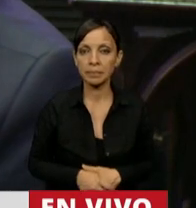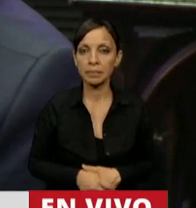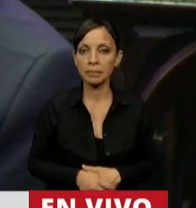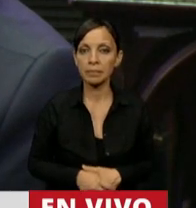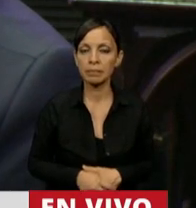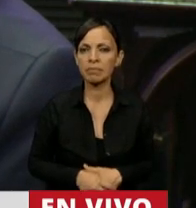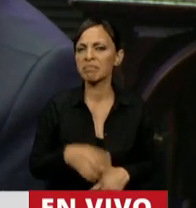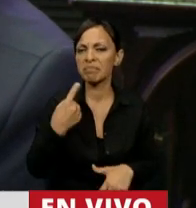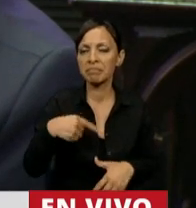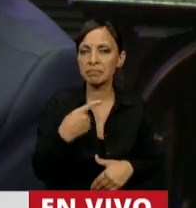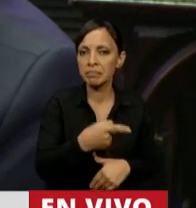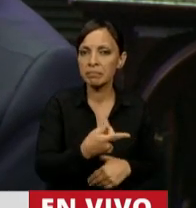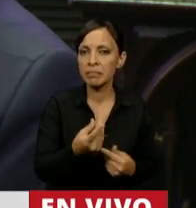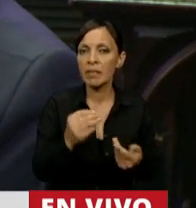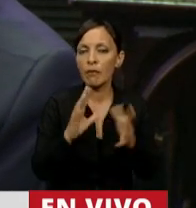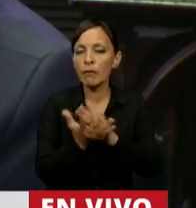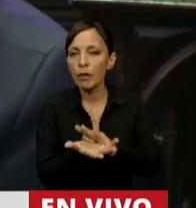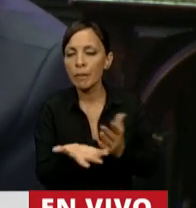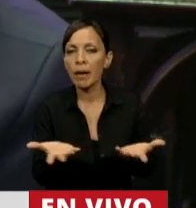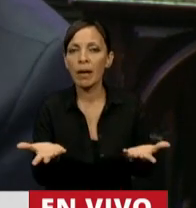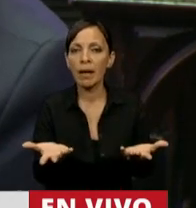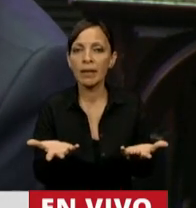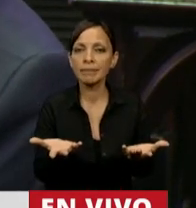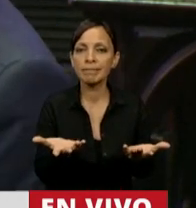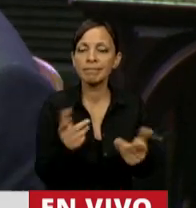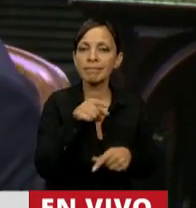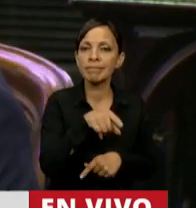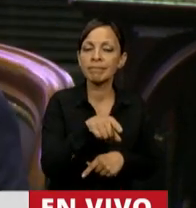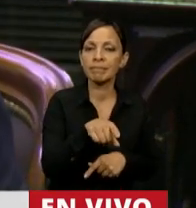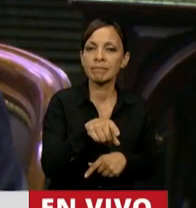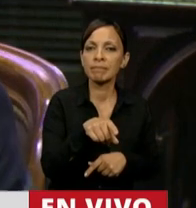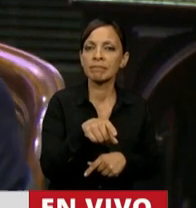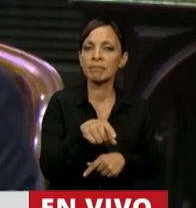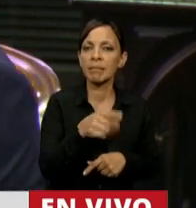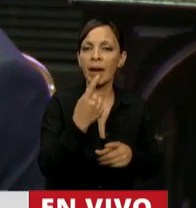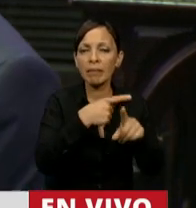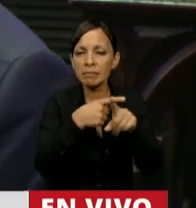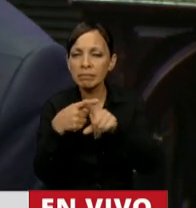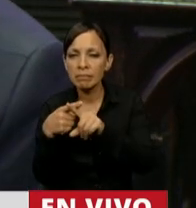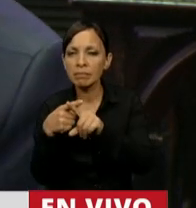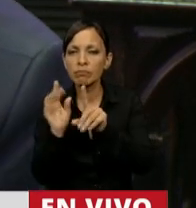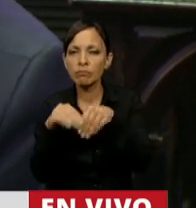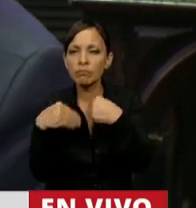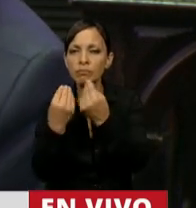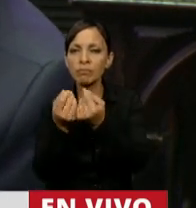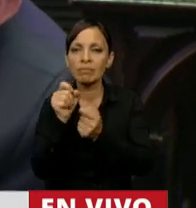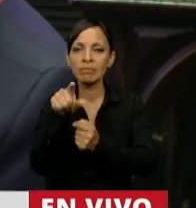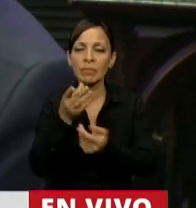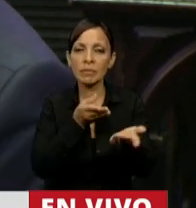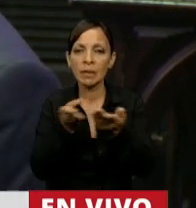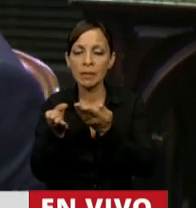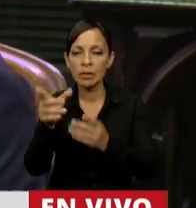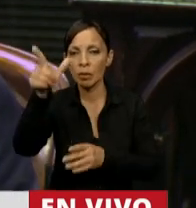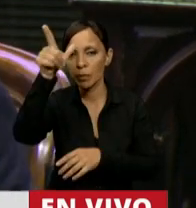¿Y qué tenía que ver con esto, ¿no? La metodología utilizada para el monto de estos servicios de